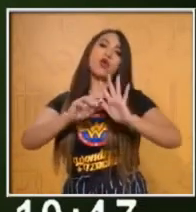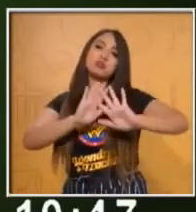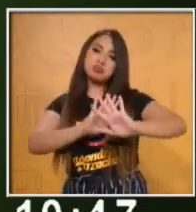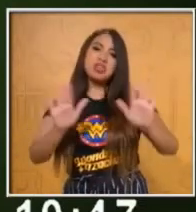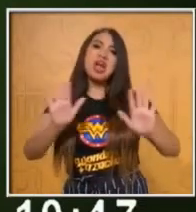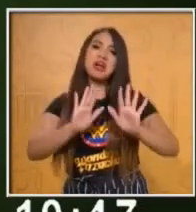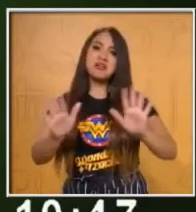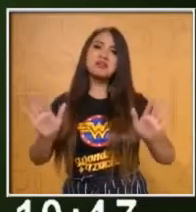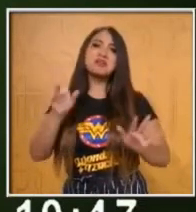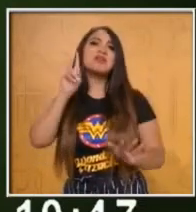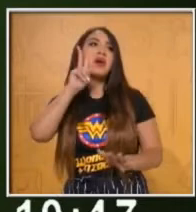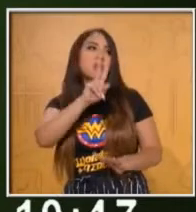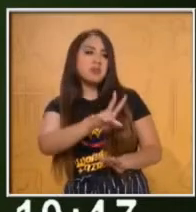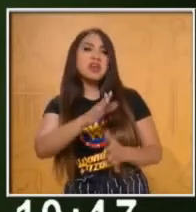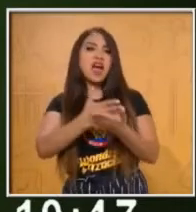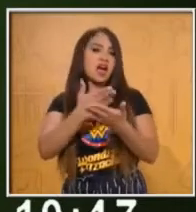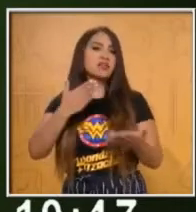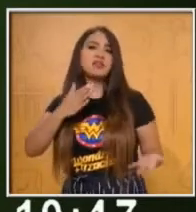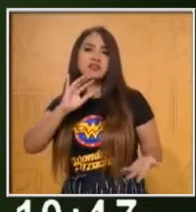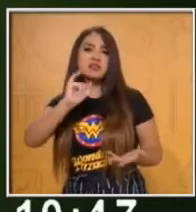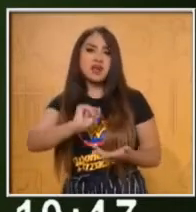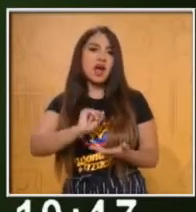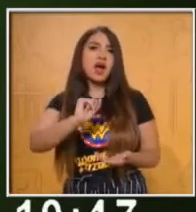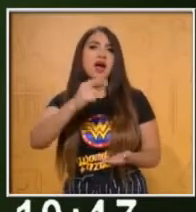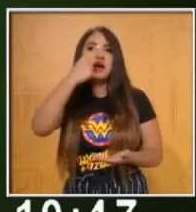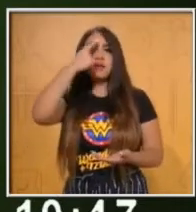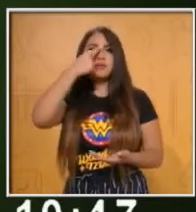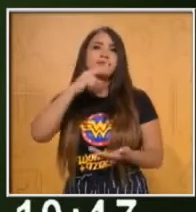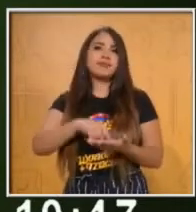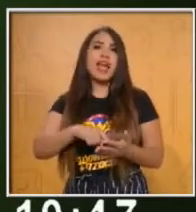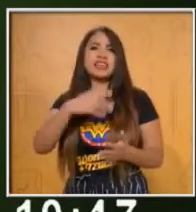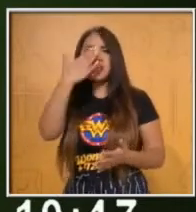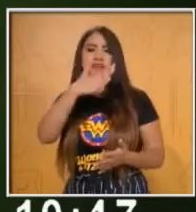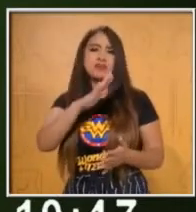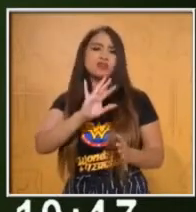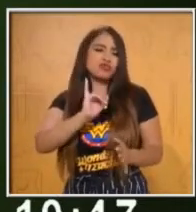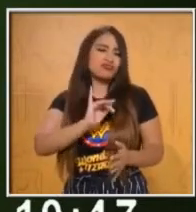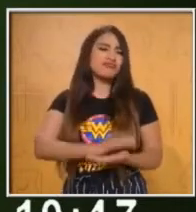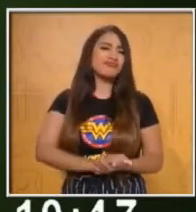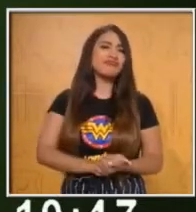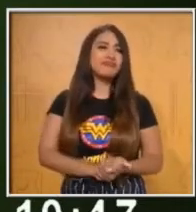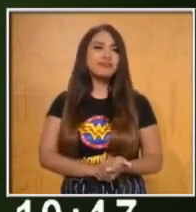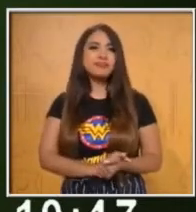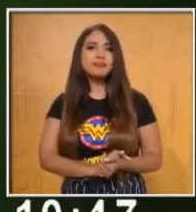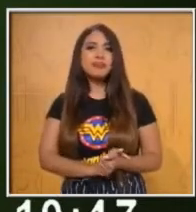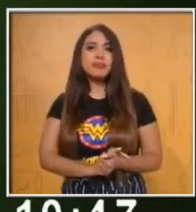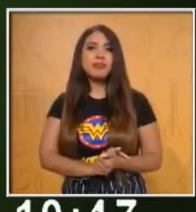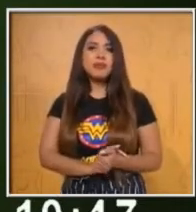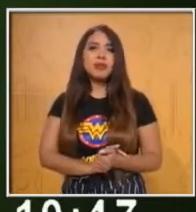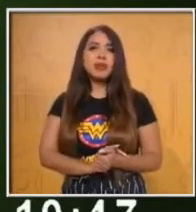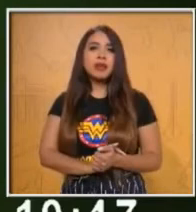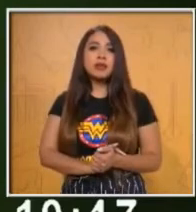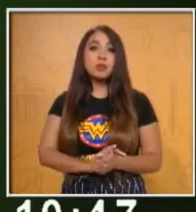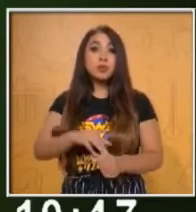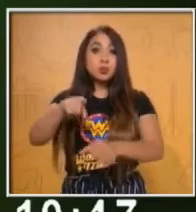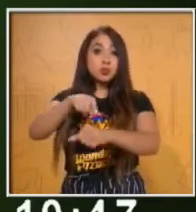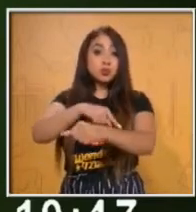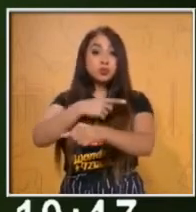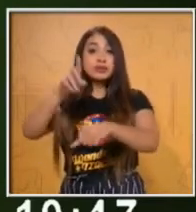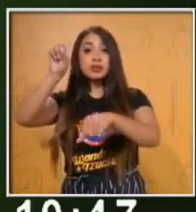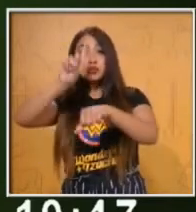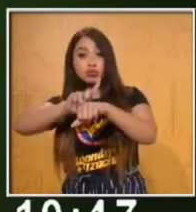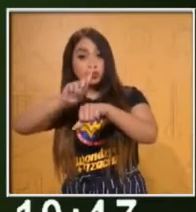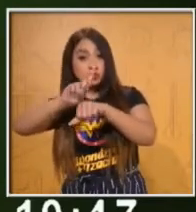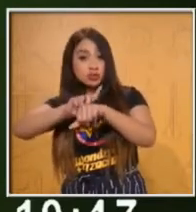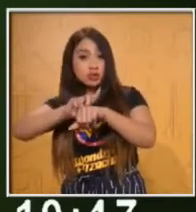hemos estado viendo y creo que ya vamos a saber de qué se trata, ¿verdad, maestra Yuli? Así es. Durante estos días hemos